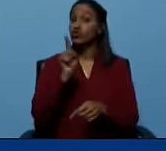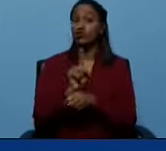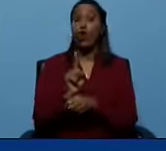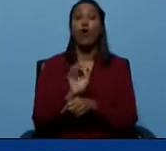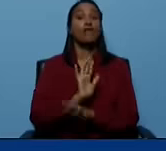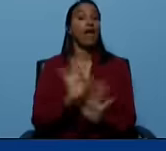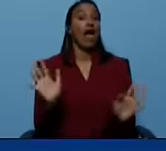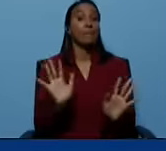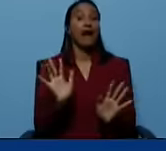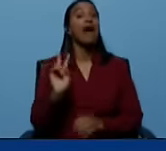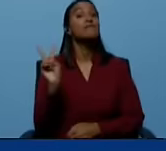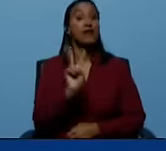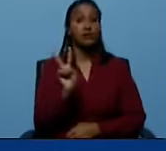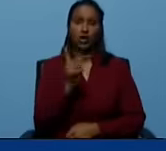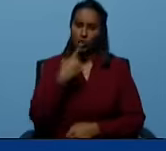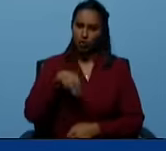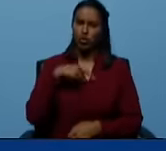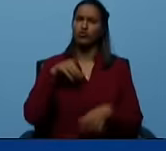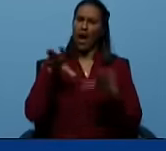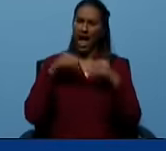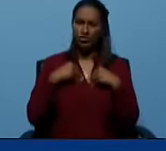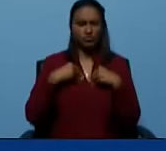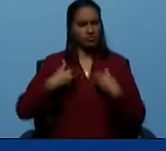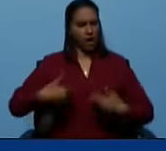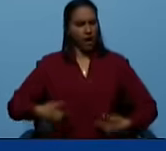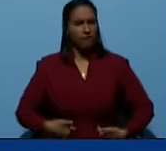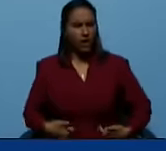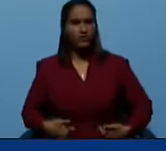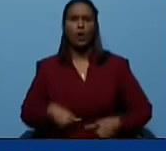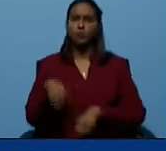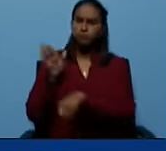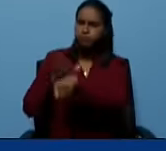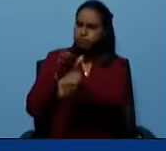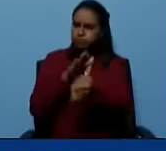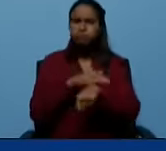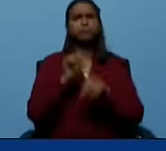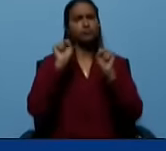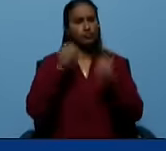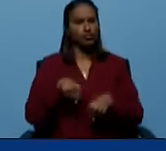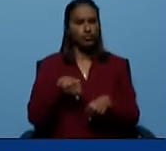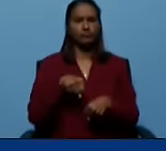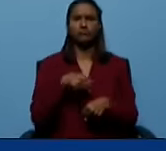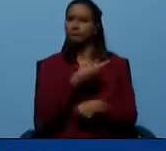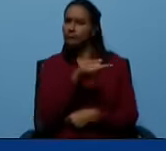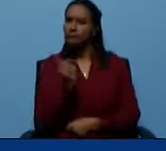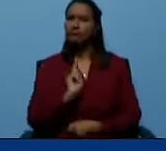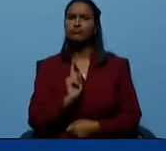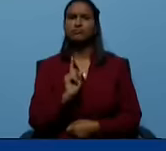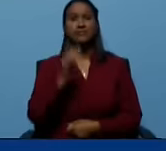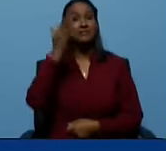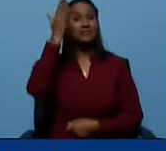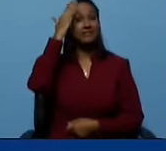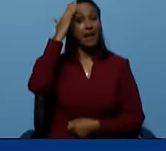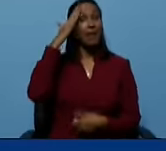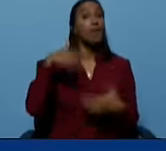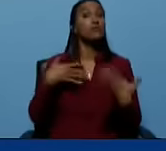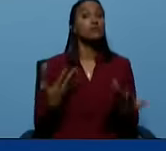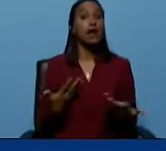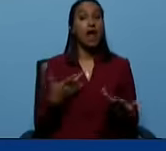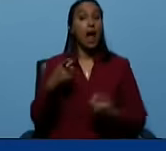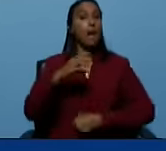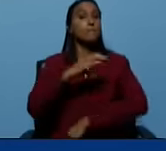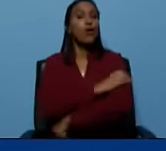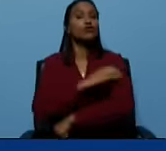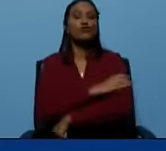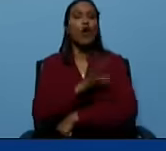nosotros asumimos el reto y se convocó, sabiendo que la oposición no se organiza para hacer